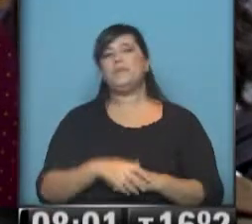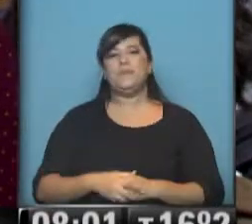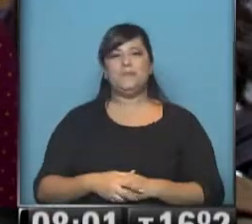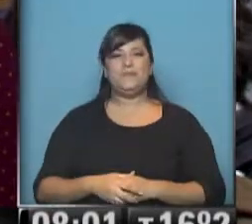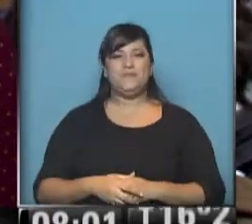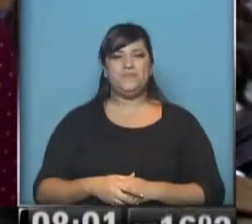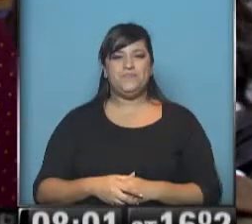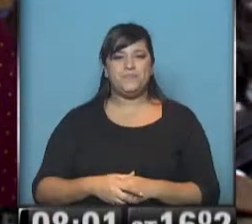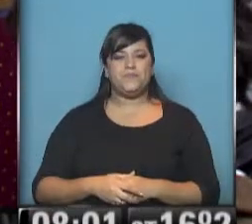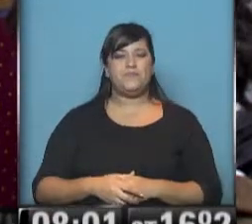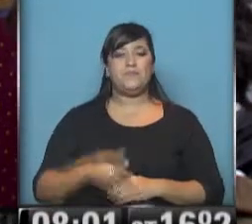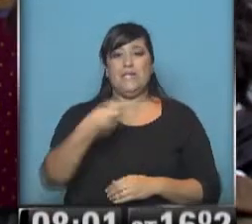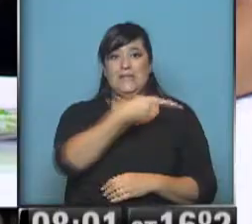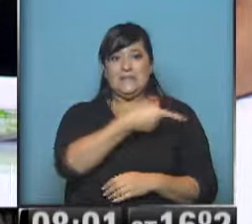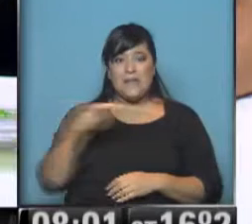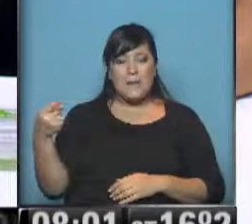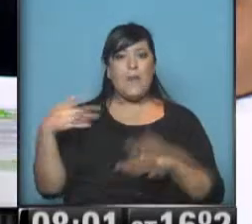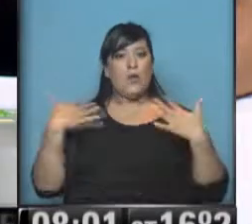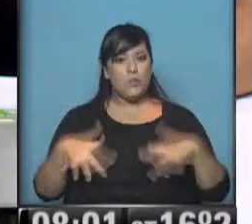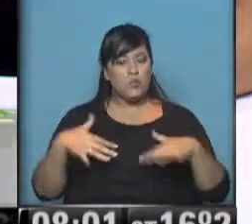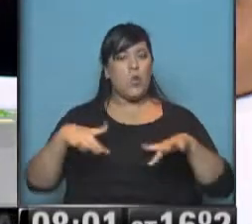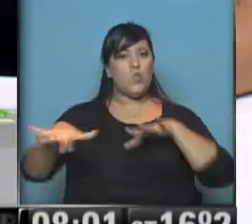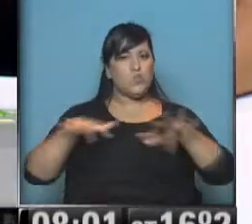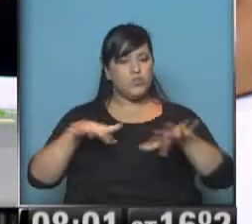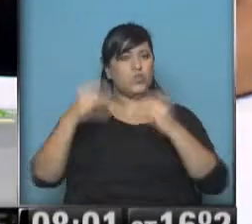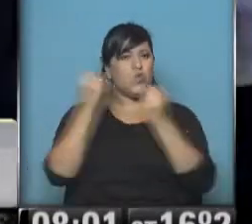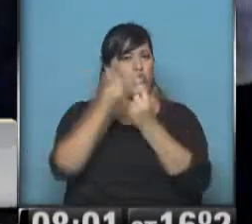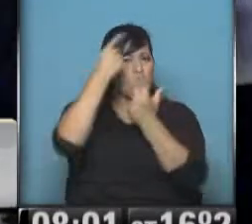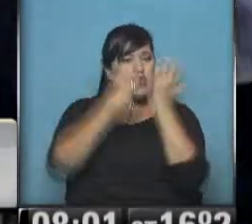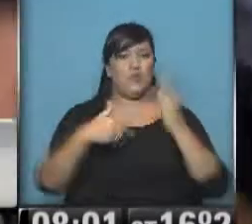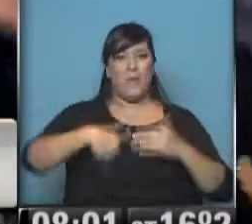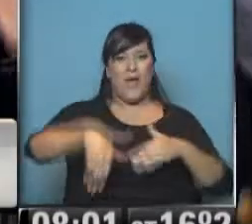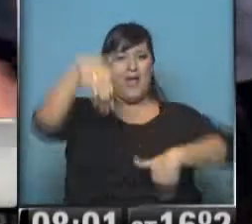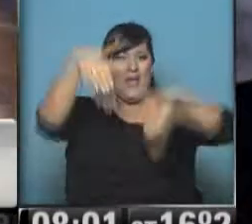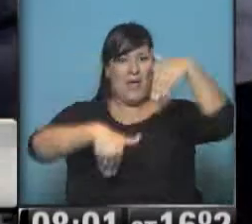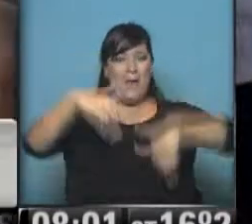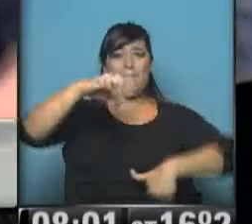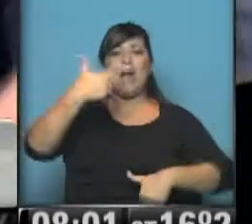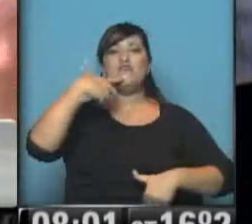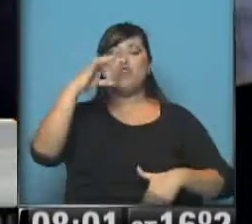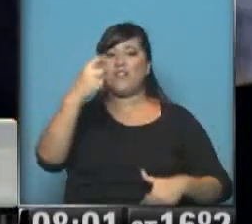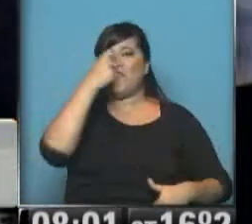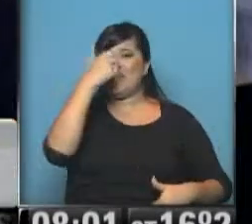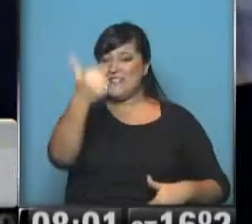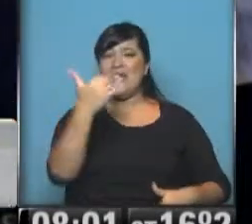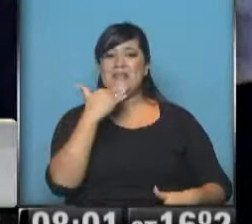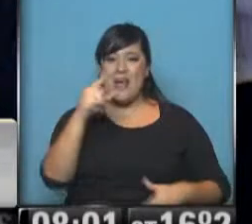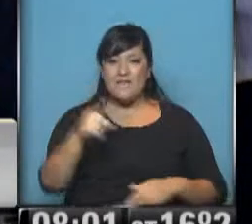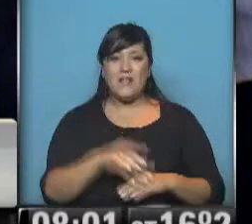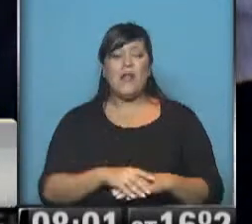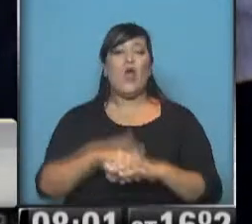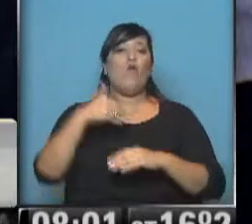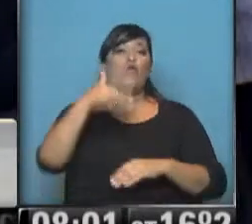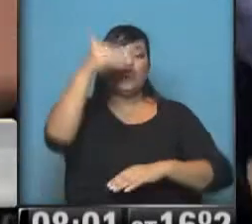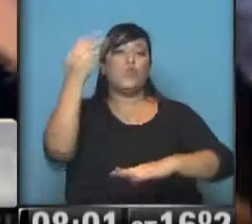la semana comenzó con una intensa actividad electoral para las pasos del 26 de abril el precandidato a jefe de gobierno